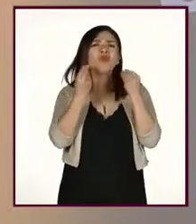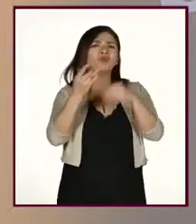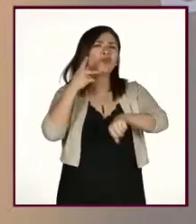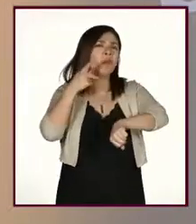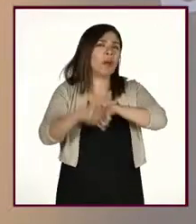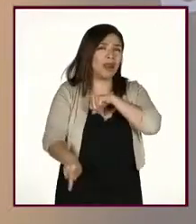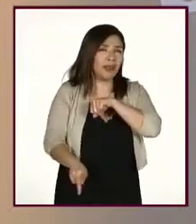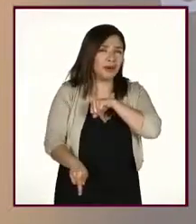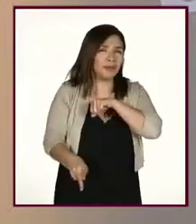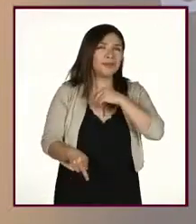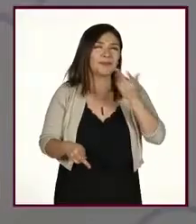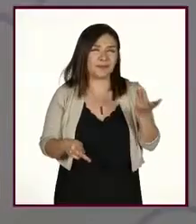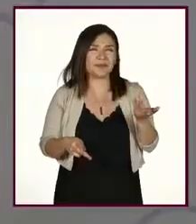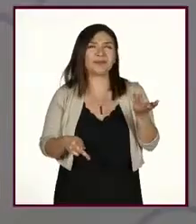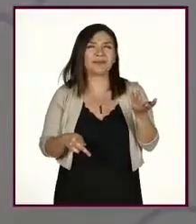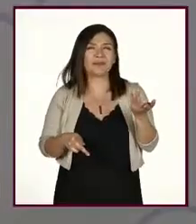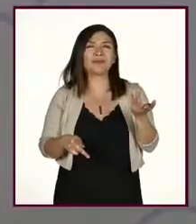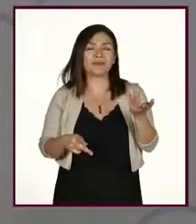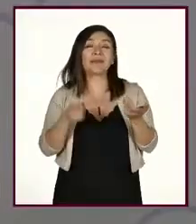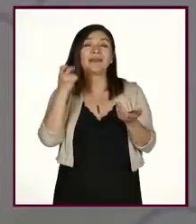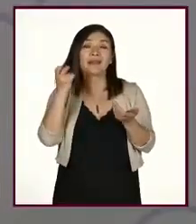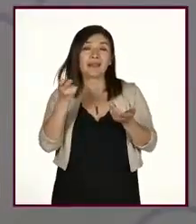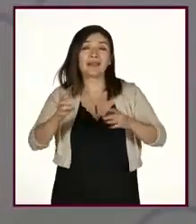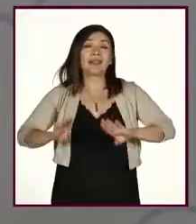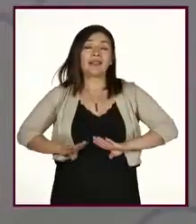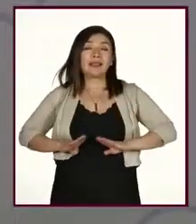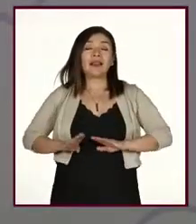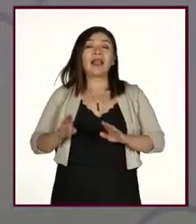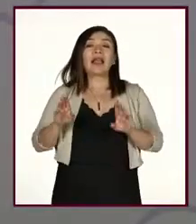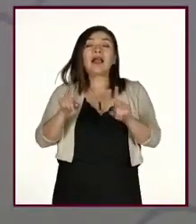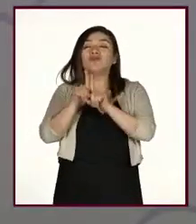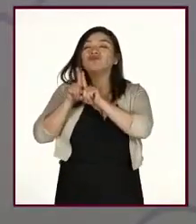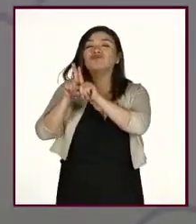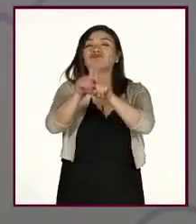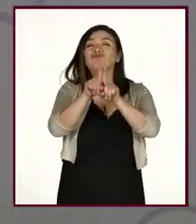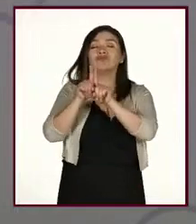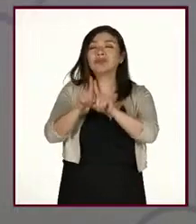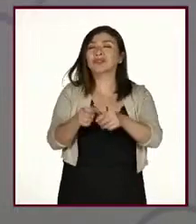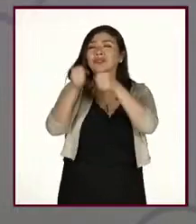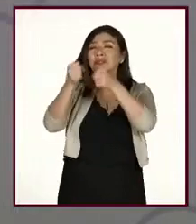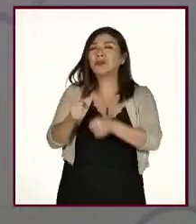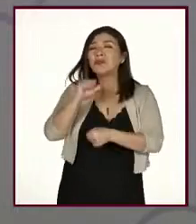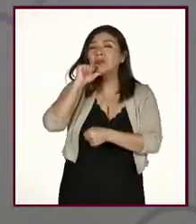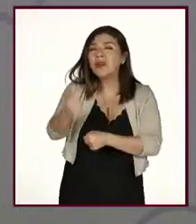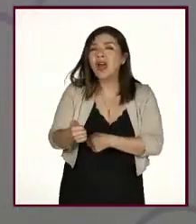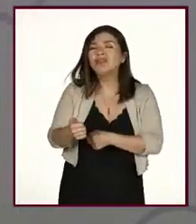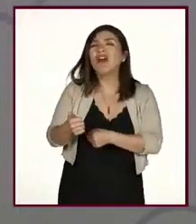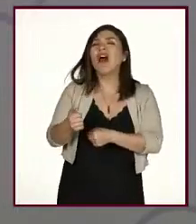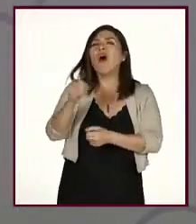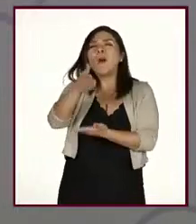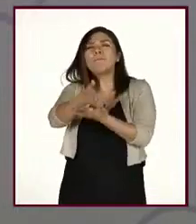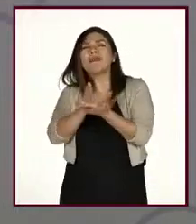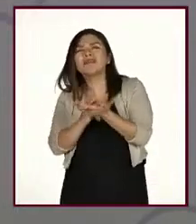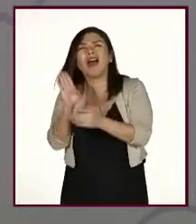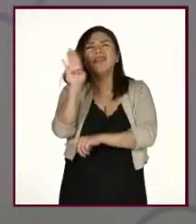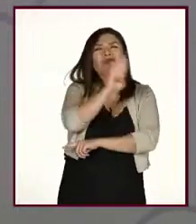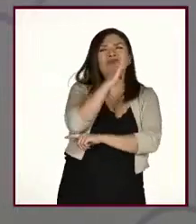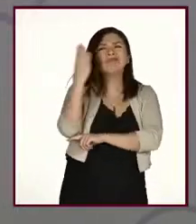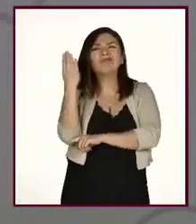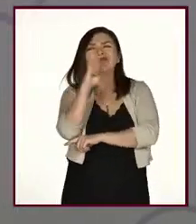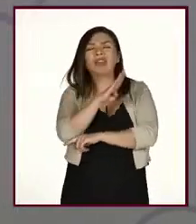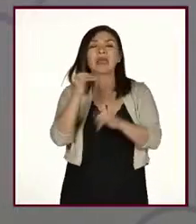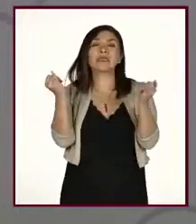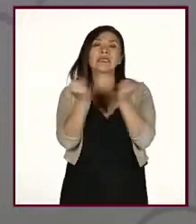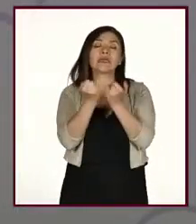peligroso, ¿sí? Y este apego, digamos, un apego inseguro, ambivalente, ansioso, pues